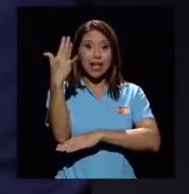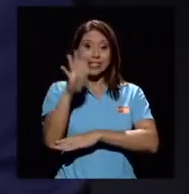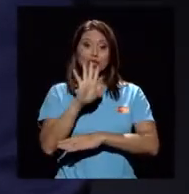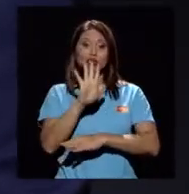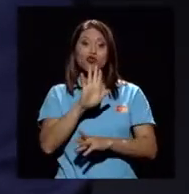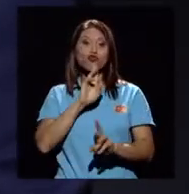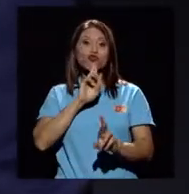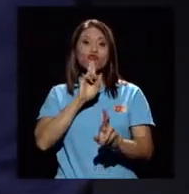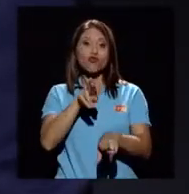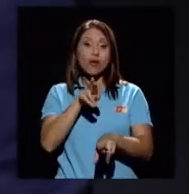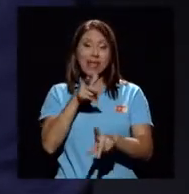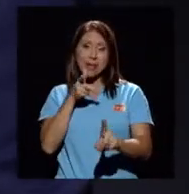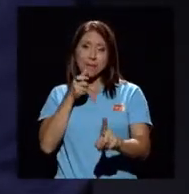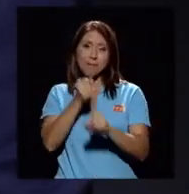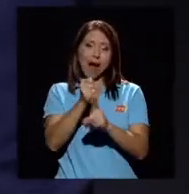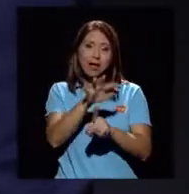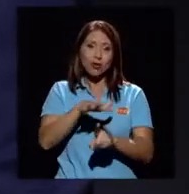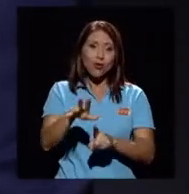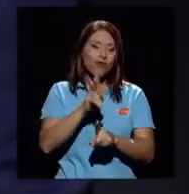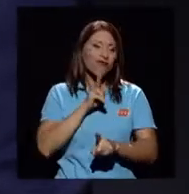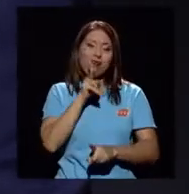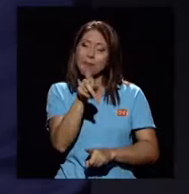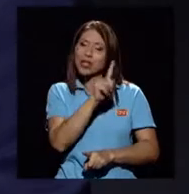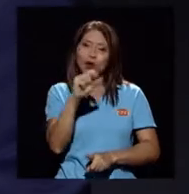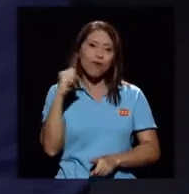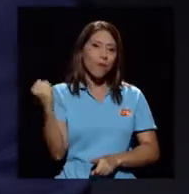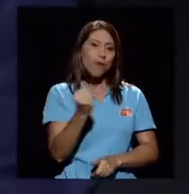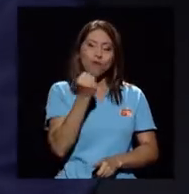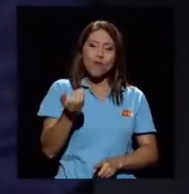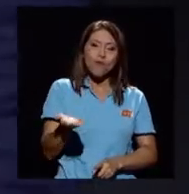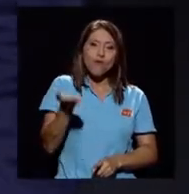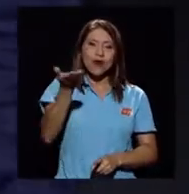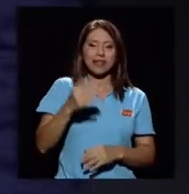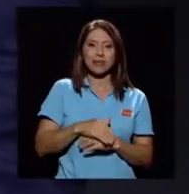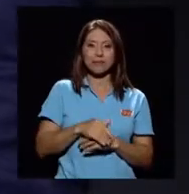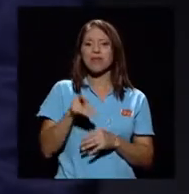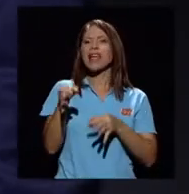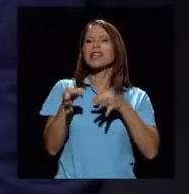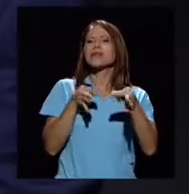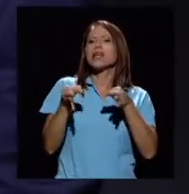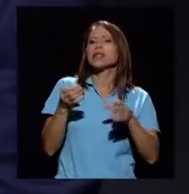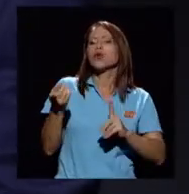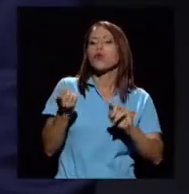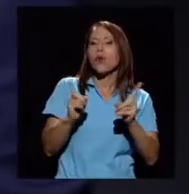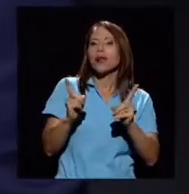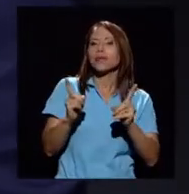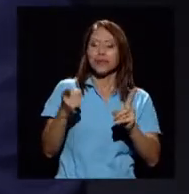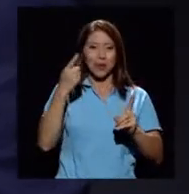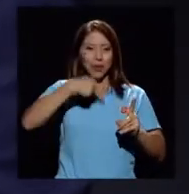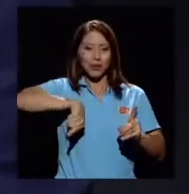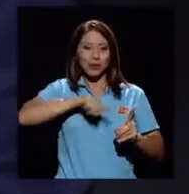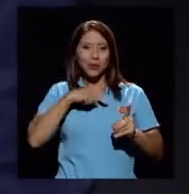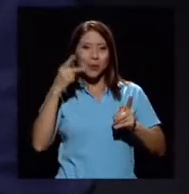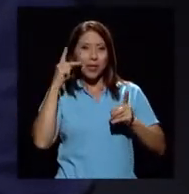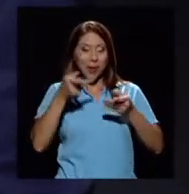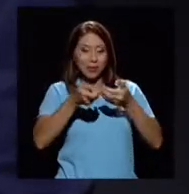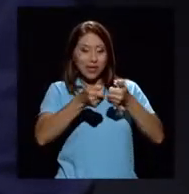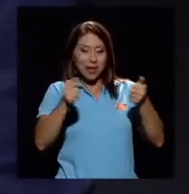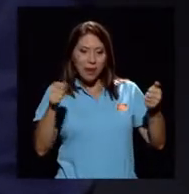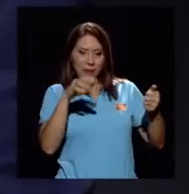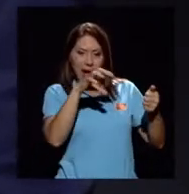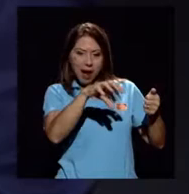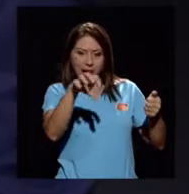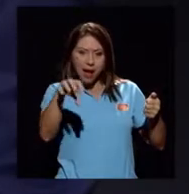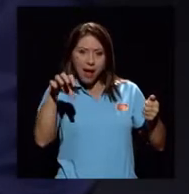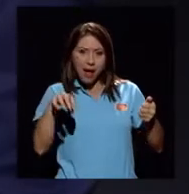Y digamos, el argumento es porque muchos de los pagos, cuando veíamos en el mapa, ¿verdad?, estaban en zonas